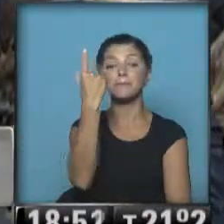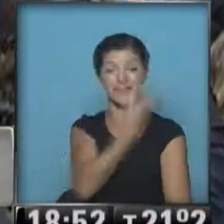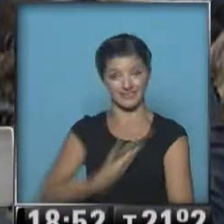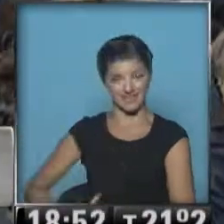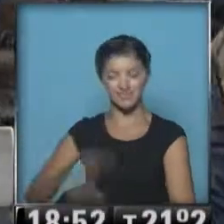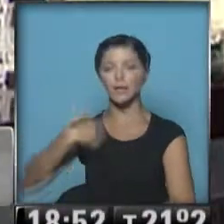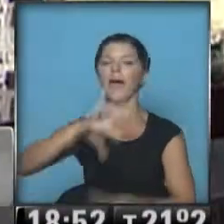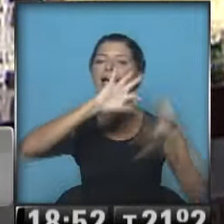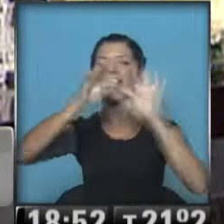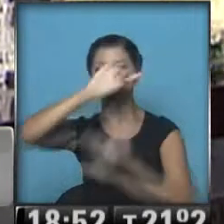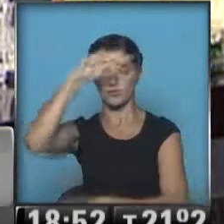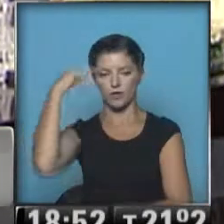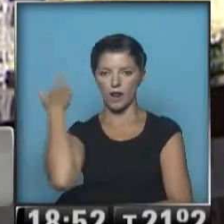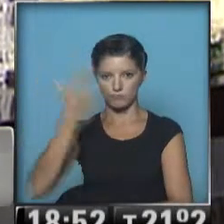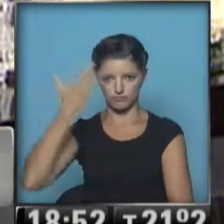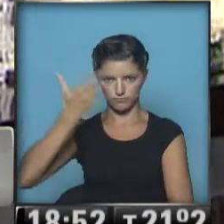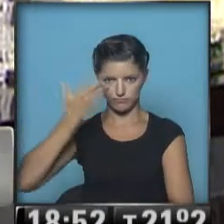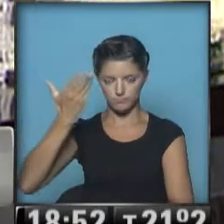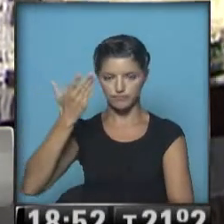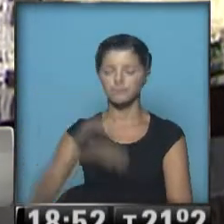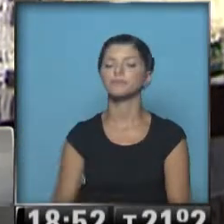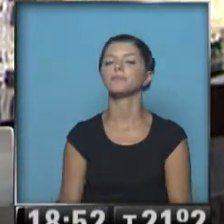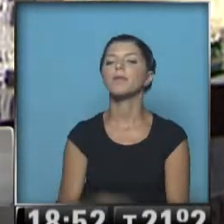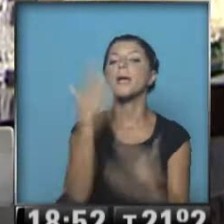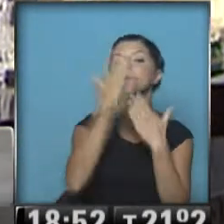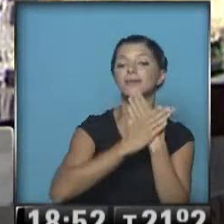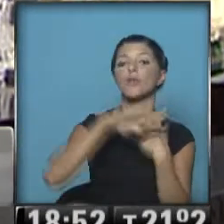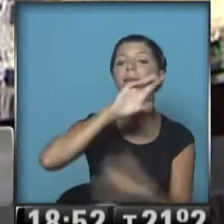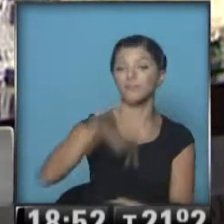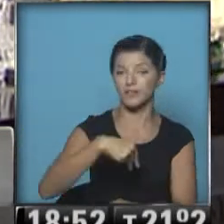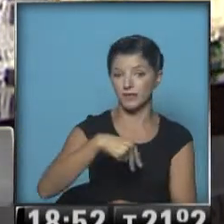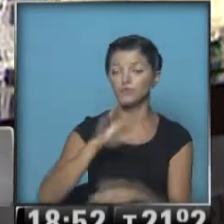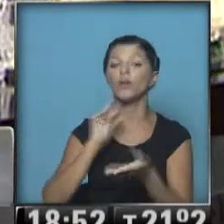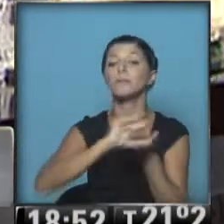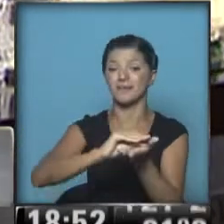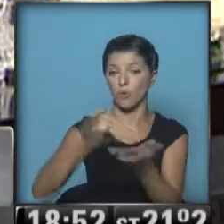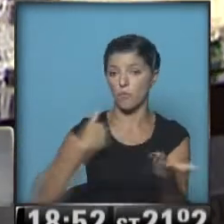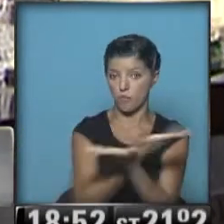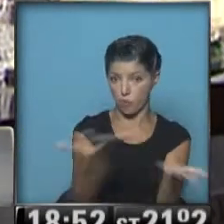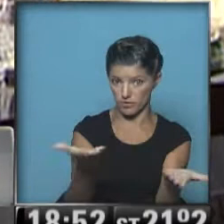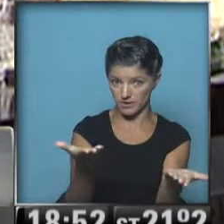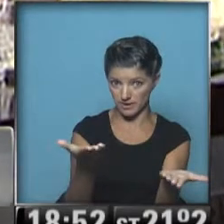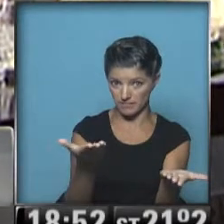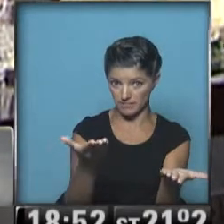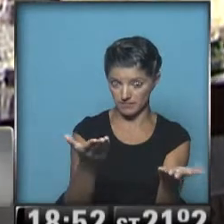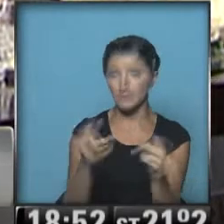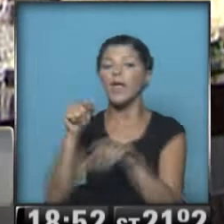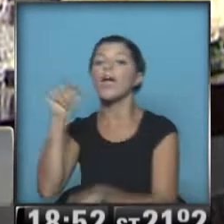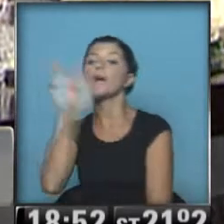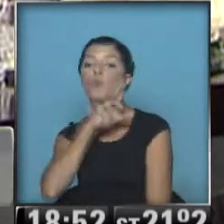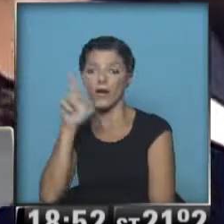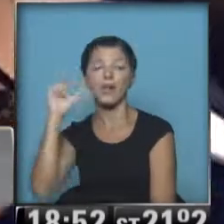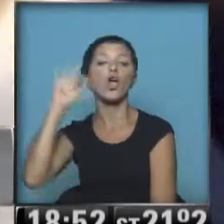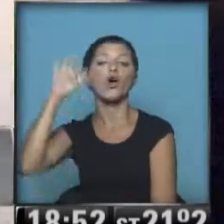por cadena nacional. Axel Kicillof, el señor Ministro de Planificación Federal, Inversión Pública y Servicios, arquitecto Julio De Vido, la señora Mariana